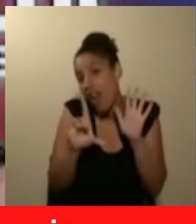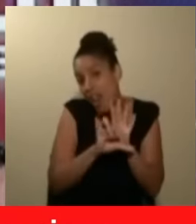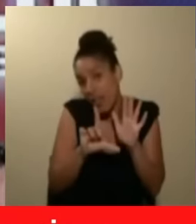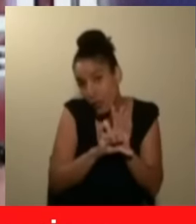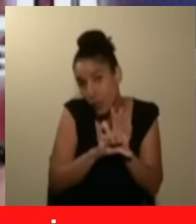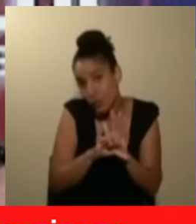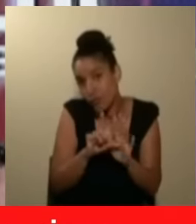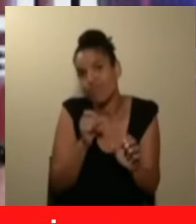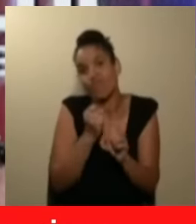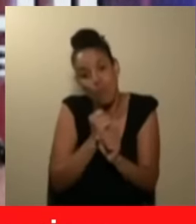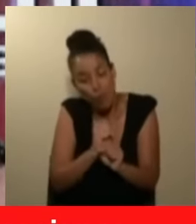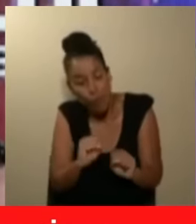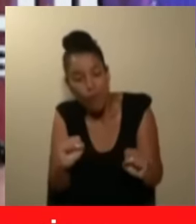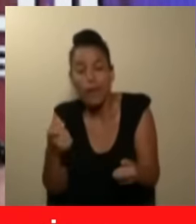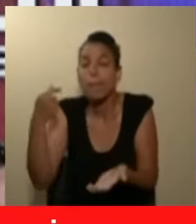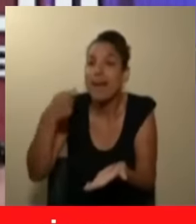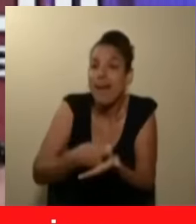en efectivo.